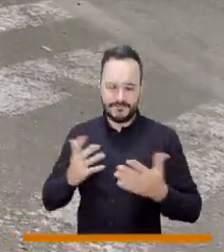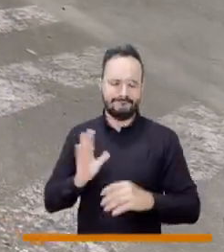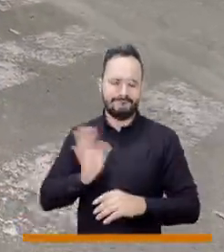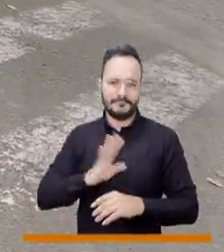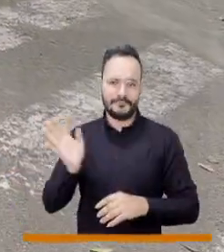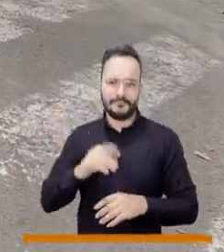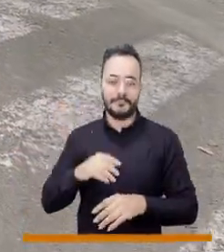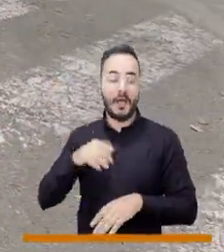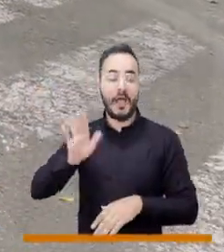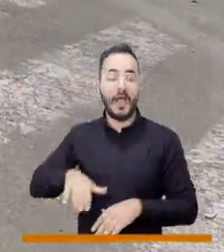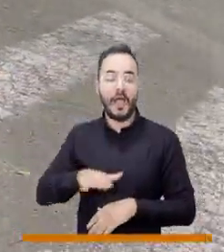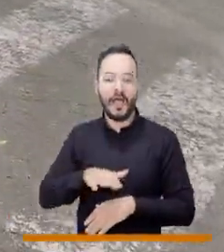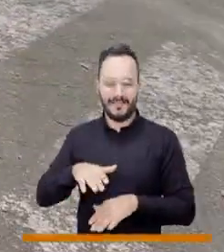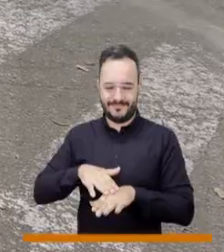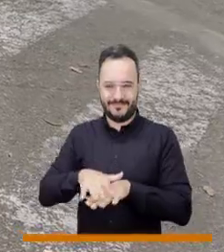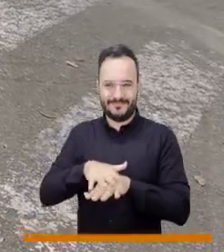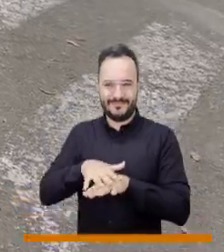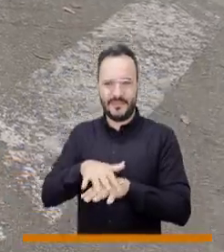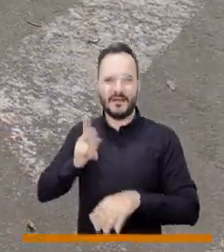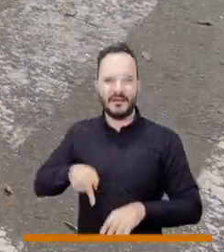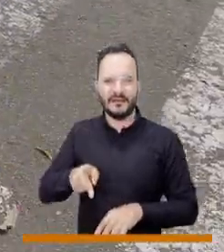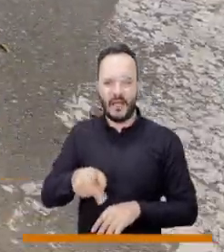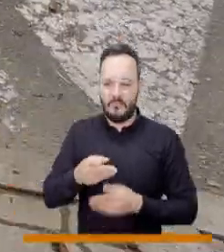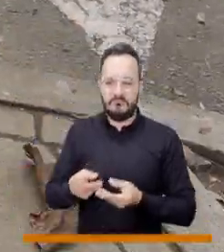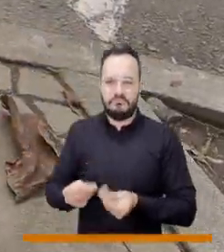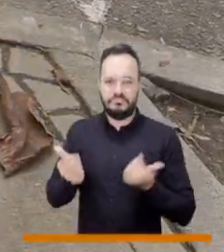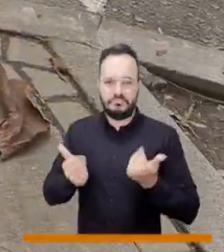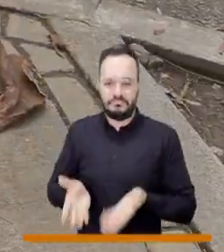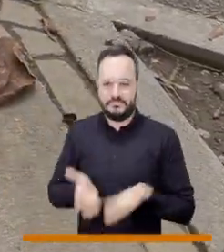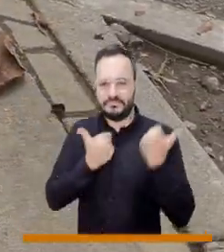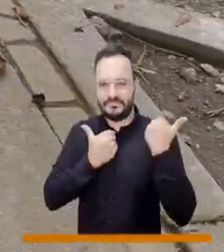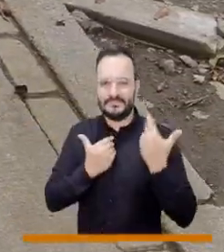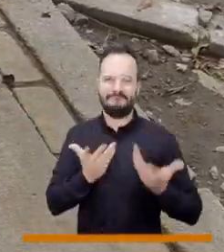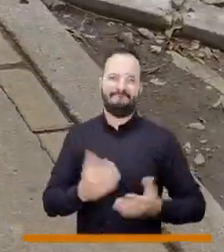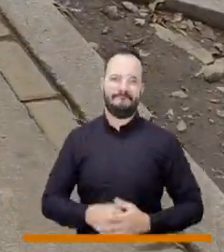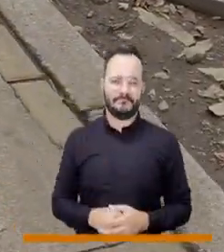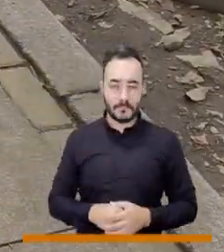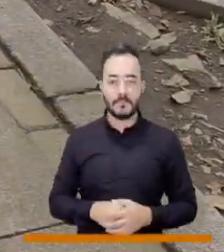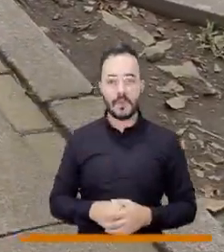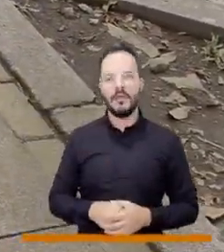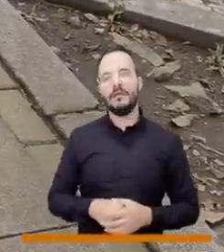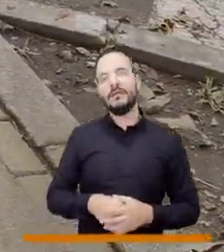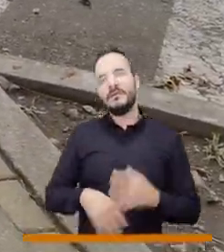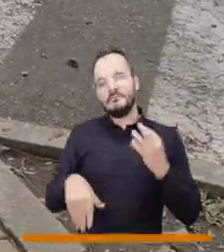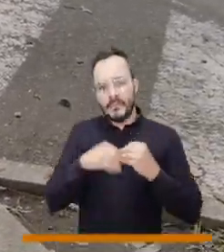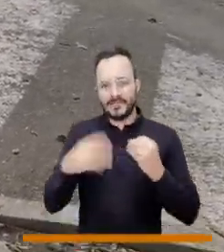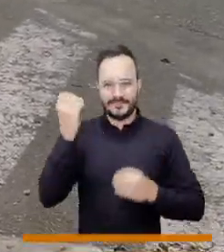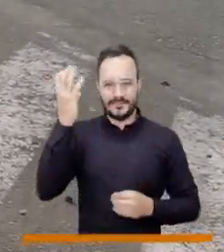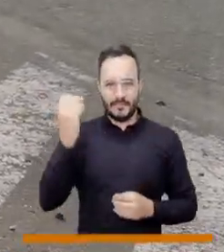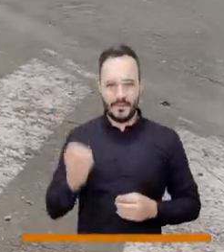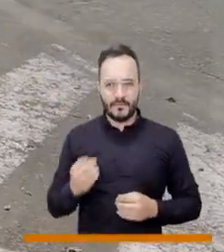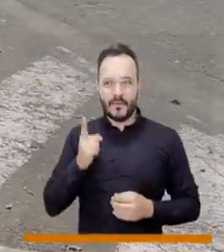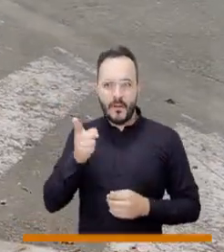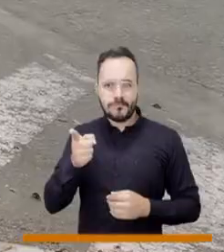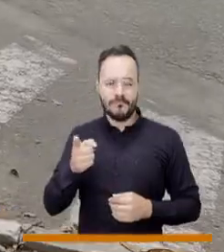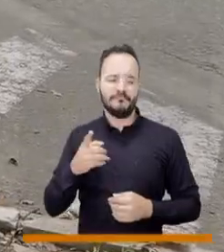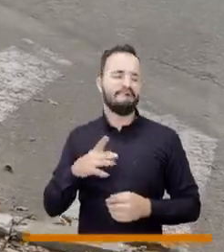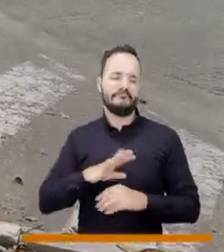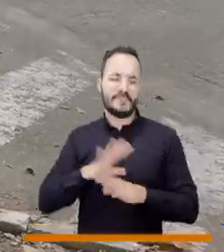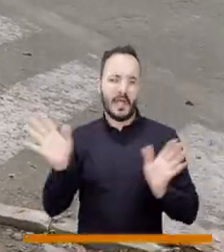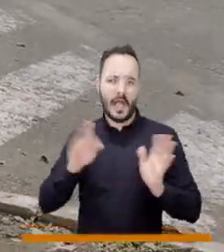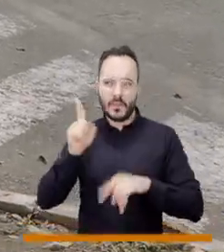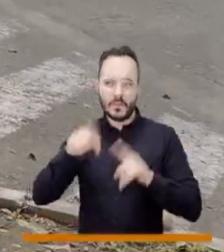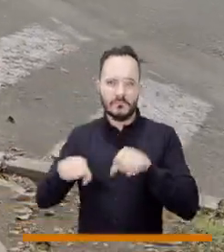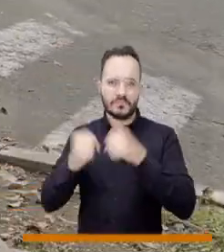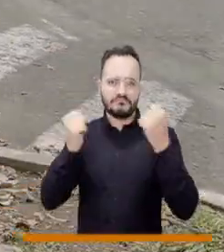más la volvió a poner Entonces es un abismo para la para la persona también los semáforos han dejado de de ser una